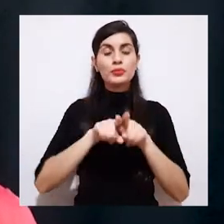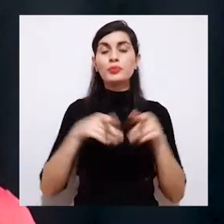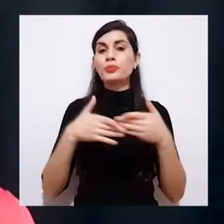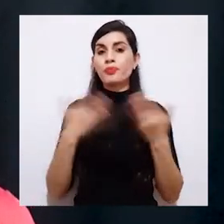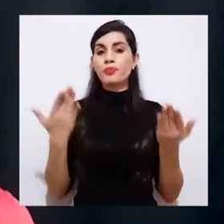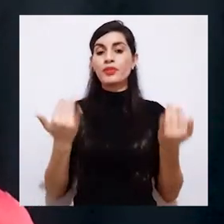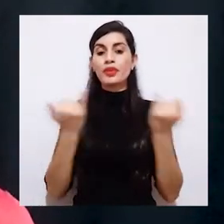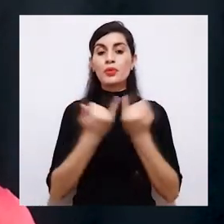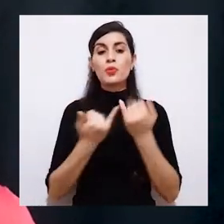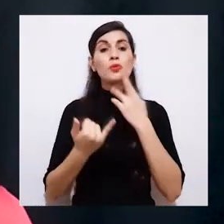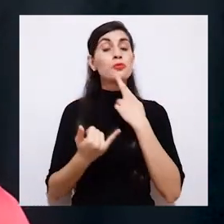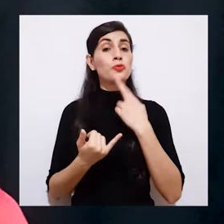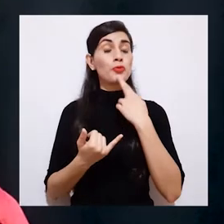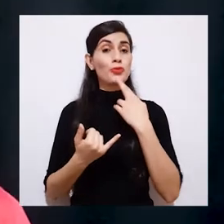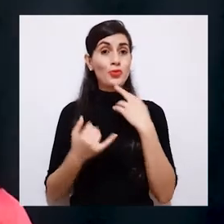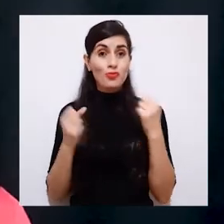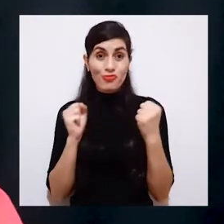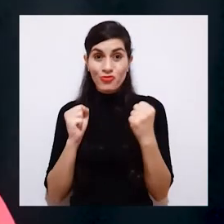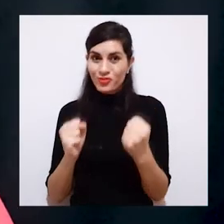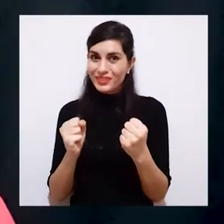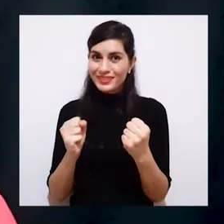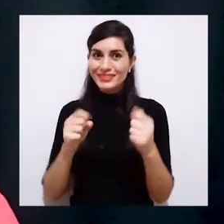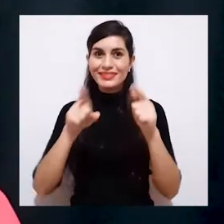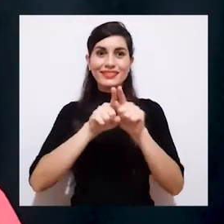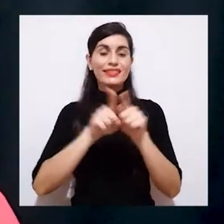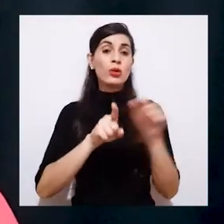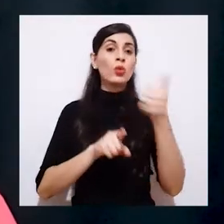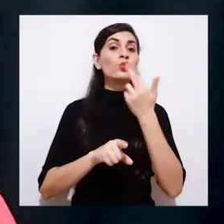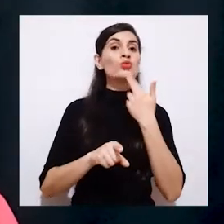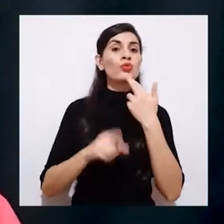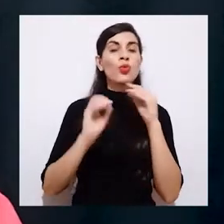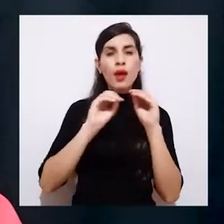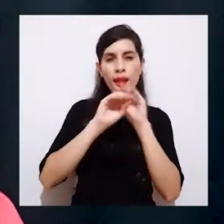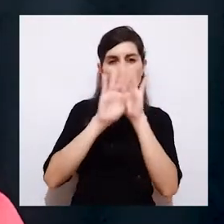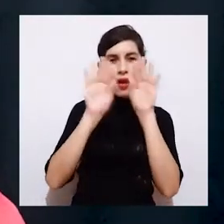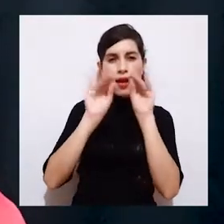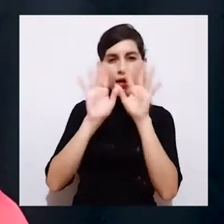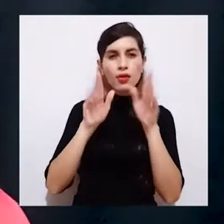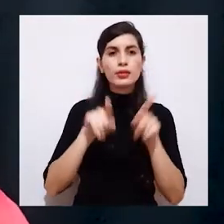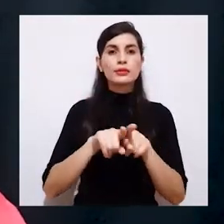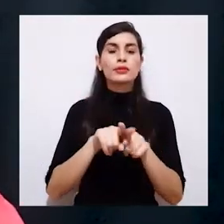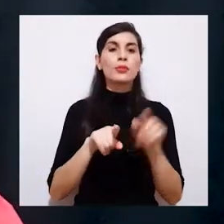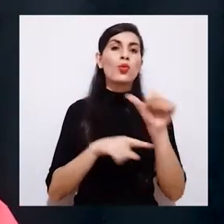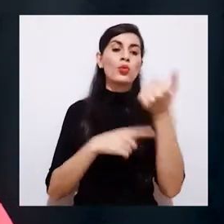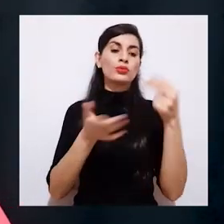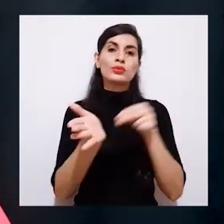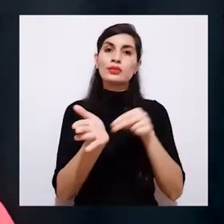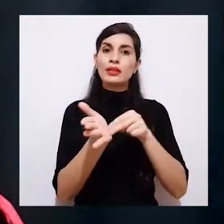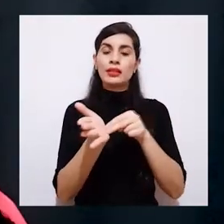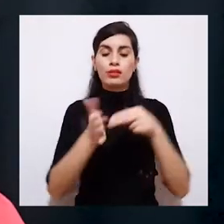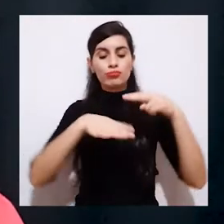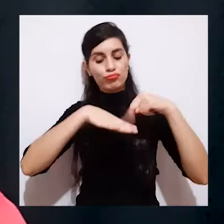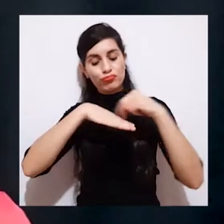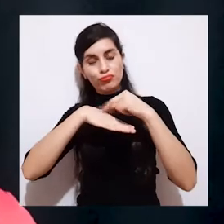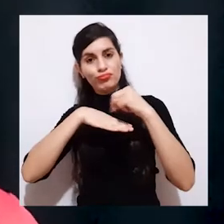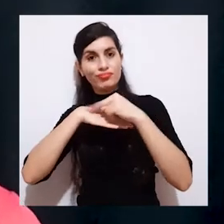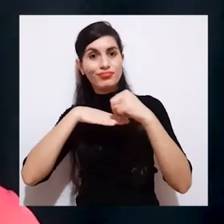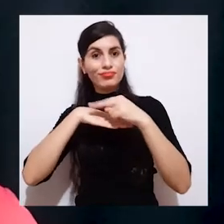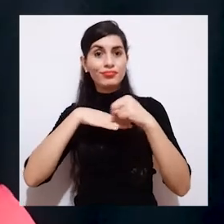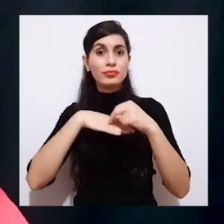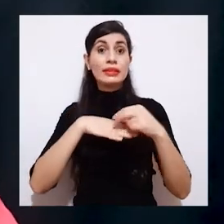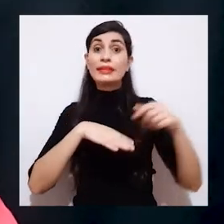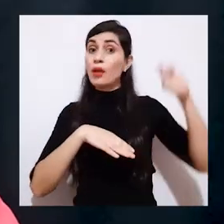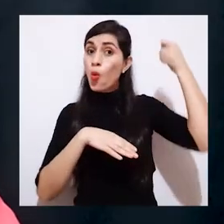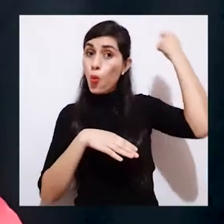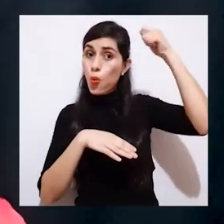fue un rojo intenso, un rojo claro y también utilizamos una tonalidad en negro. No se les olvide también el